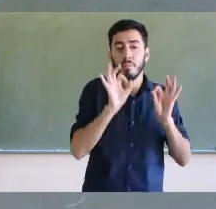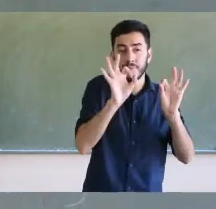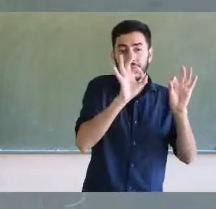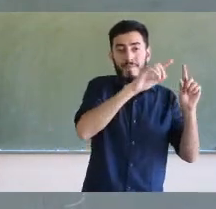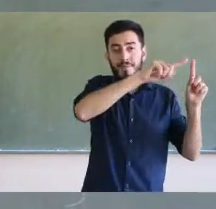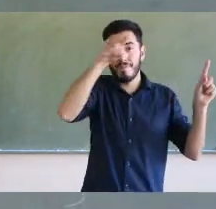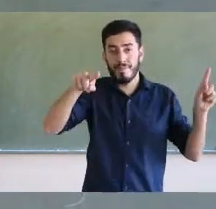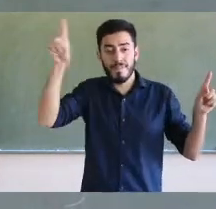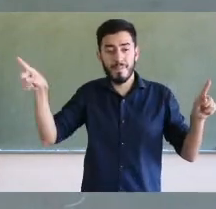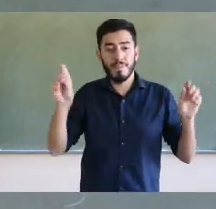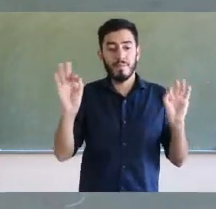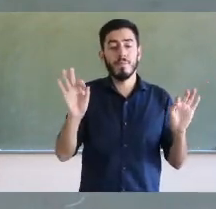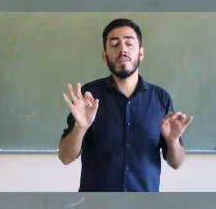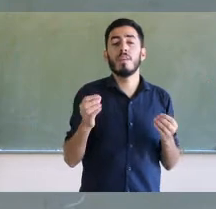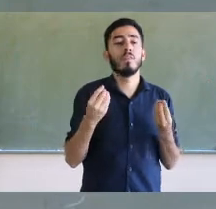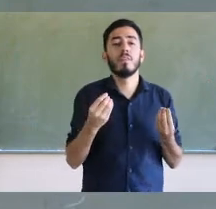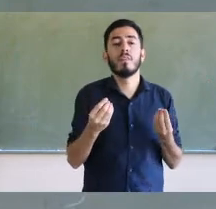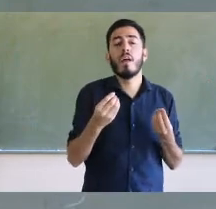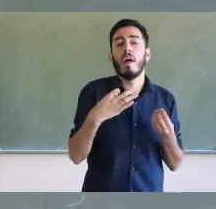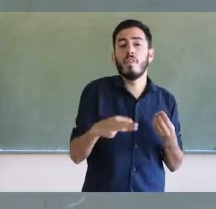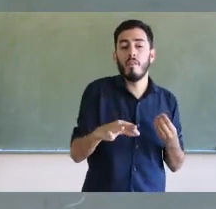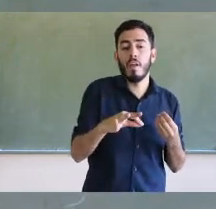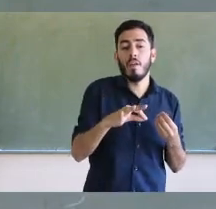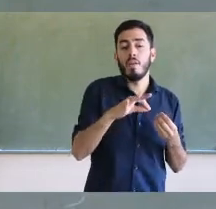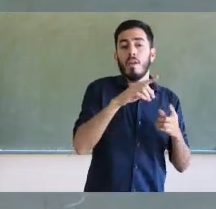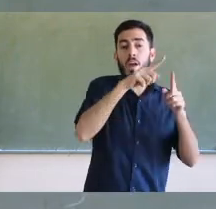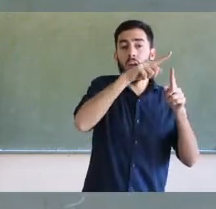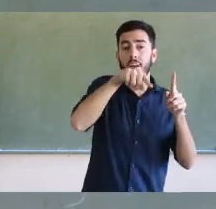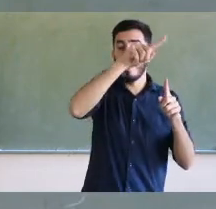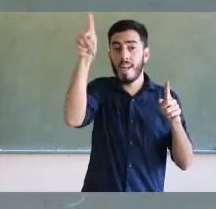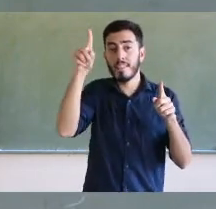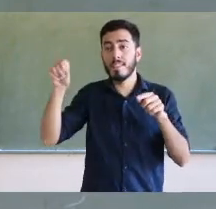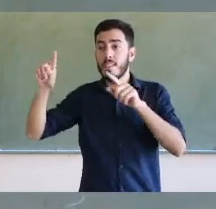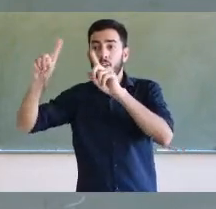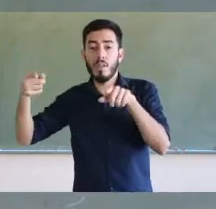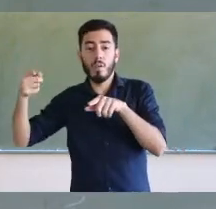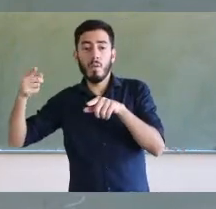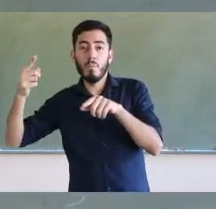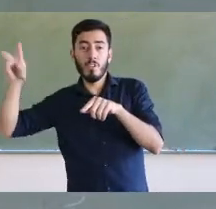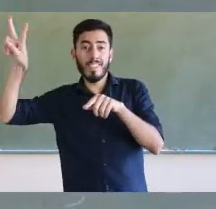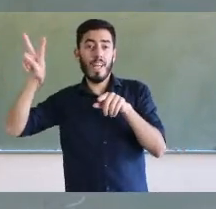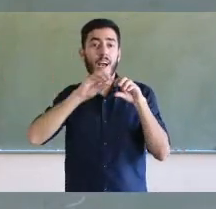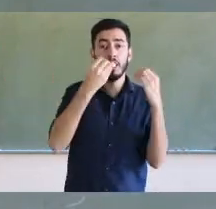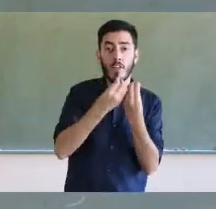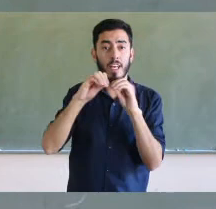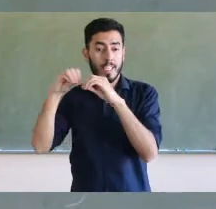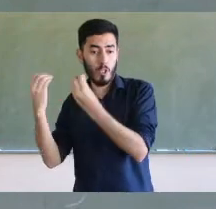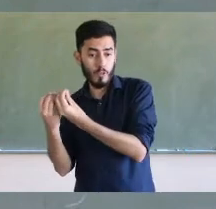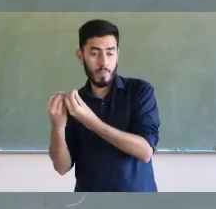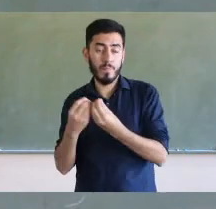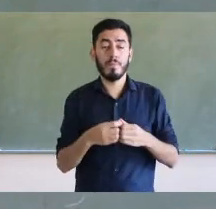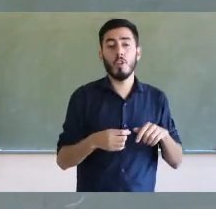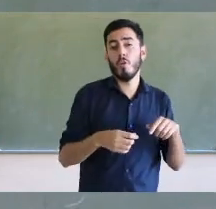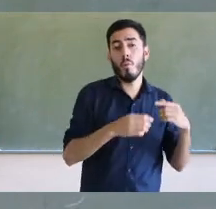separado en términos, lo primero que tenemos que resolver son raíces y potencias. Entonces, lo demás baja